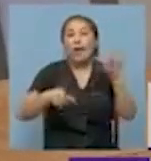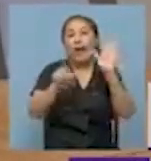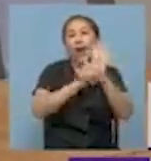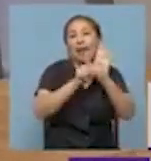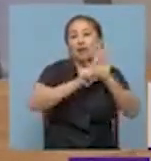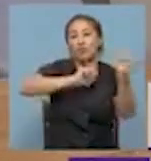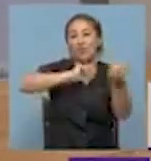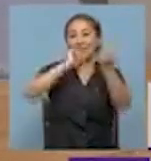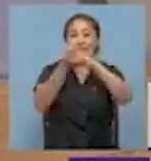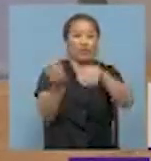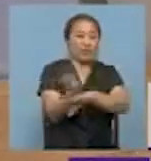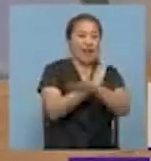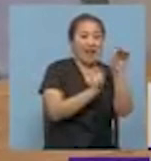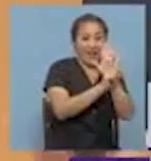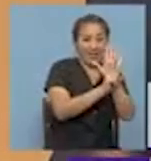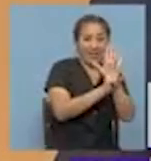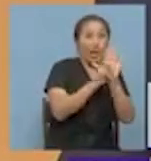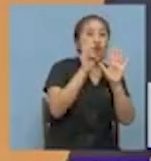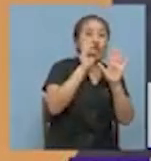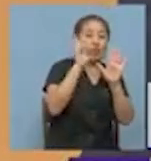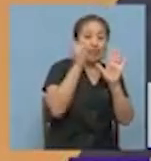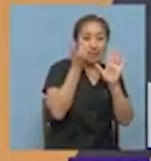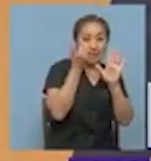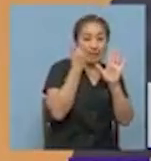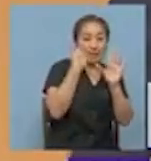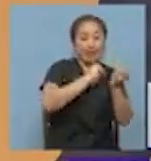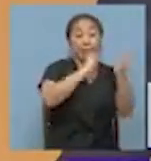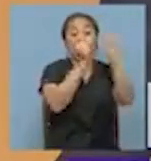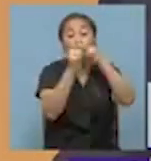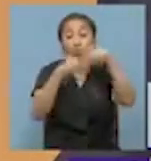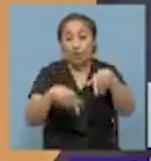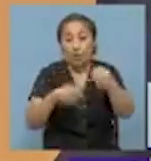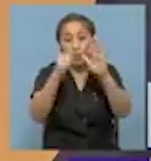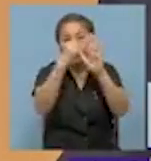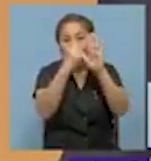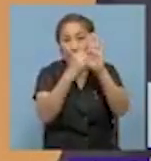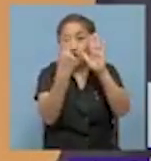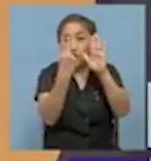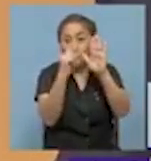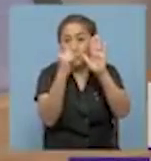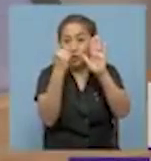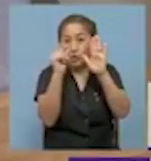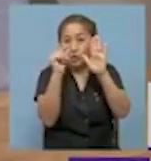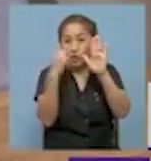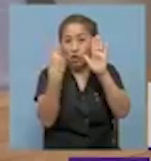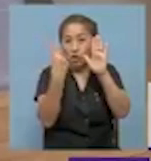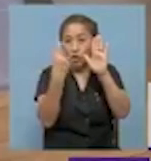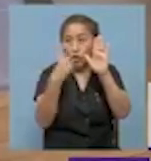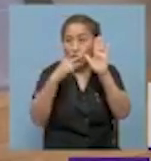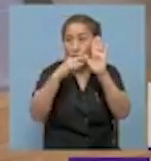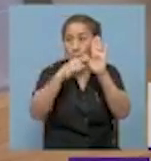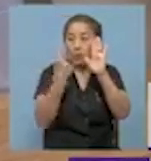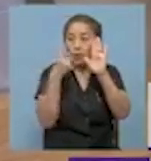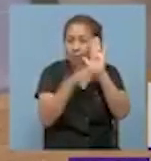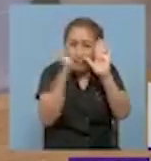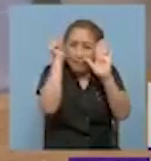de la ley anterior de la del 2006 que introducía en el artículo 2 la ley la ideología de